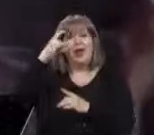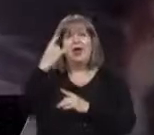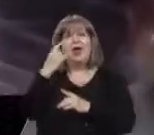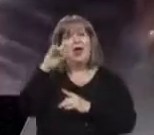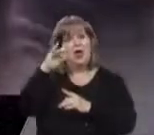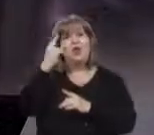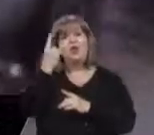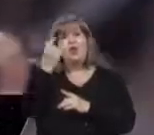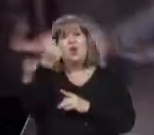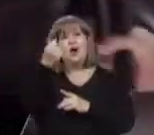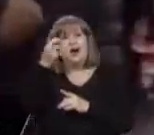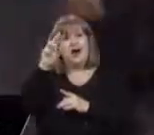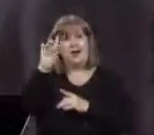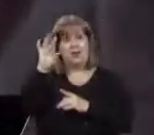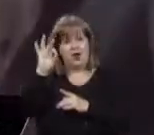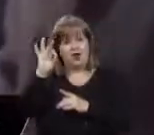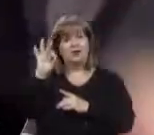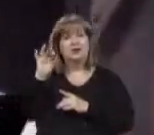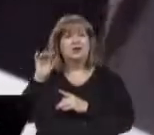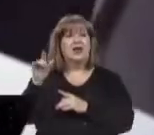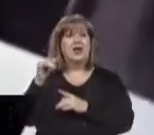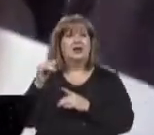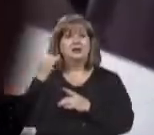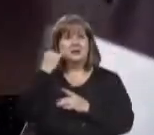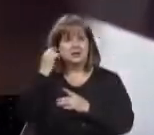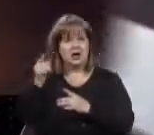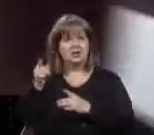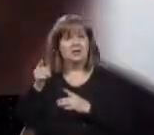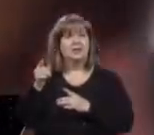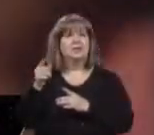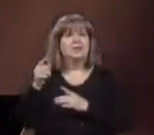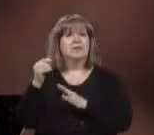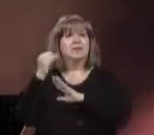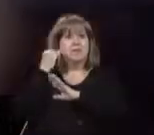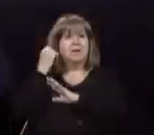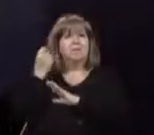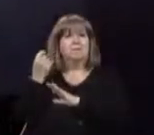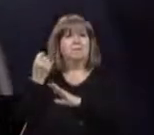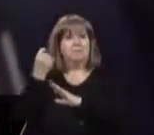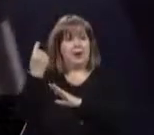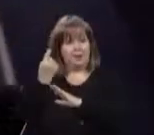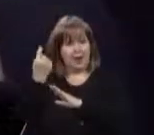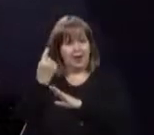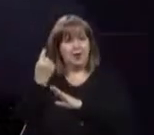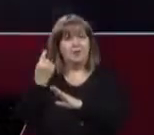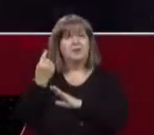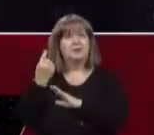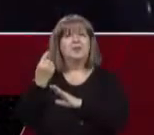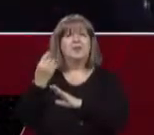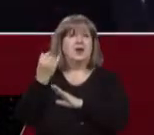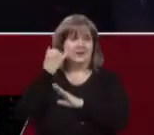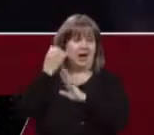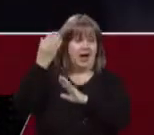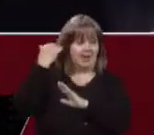Felipo, que inclusive fue condenado por hostigar en redes sociales a la primera dama, a Fabiola